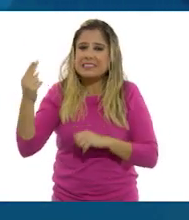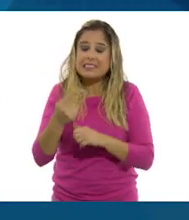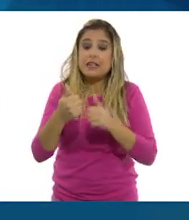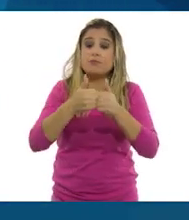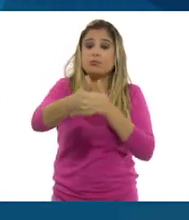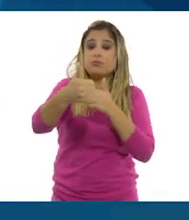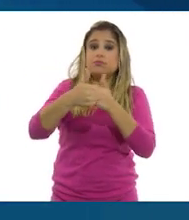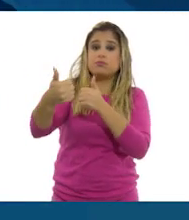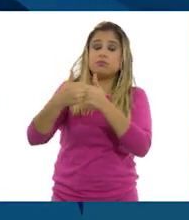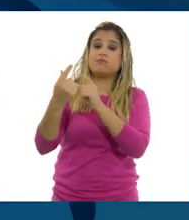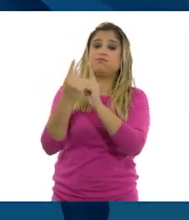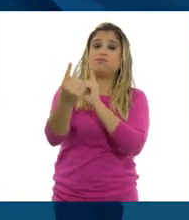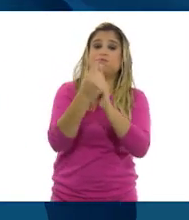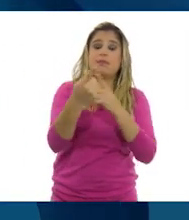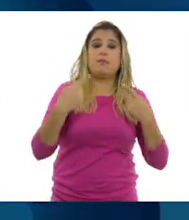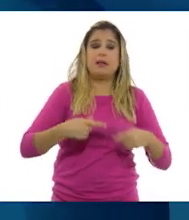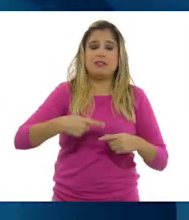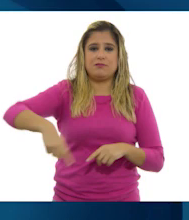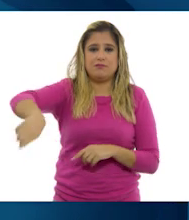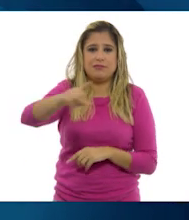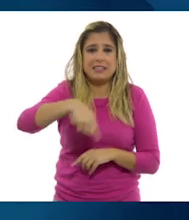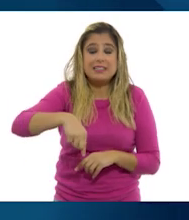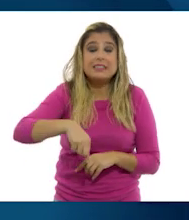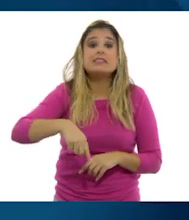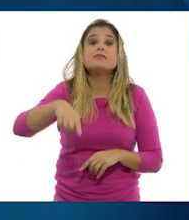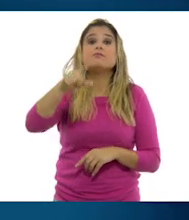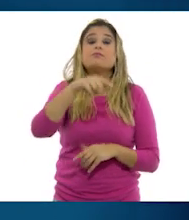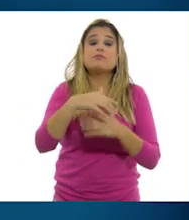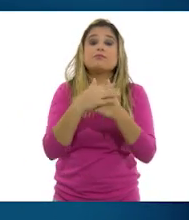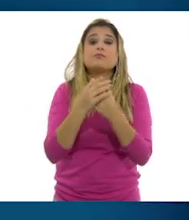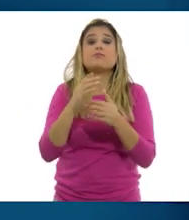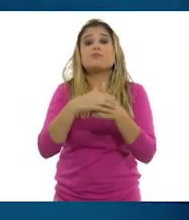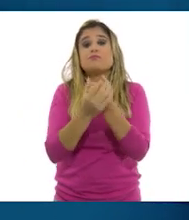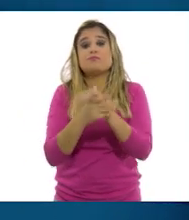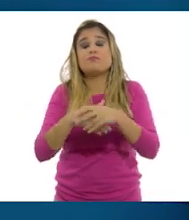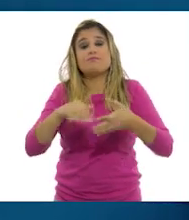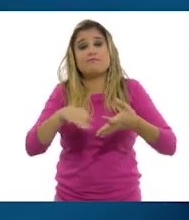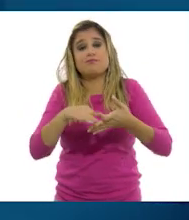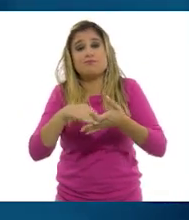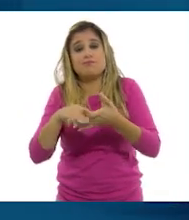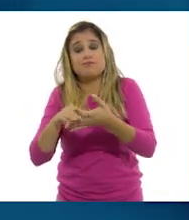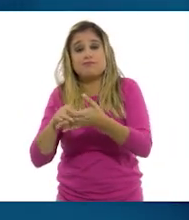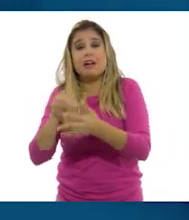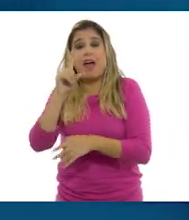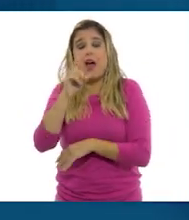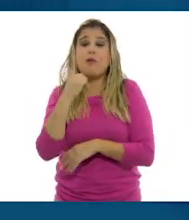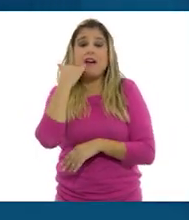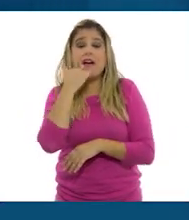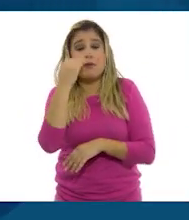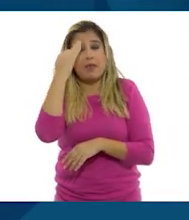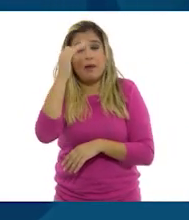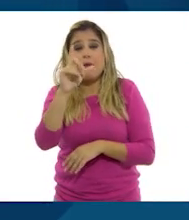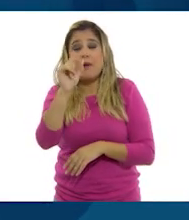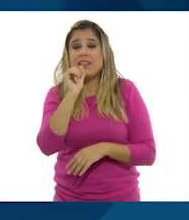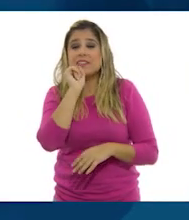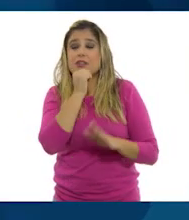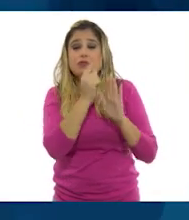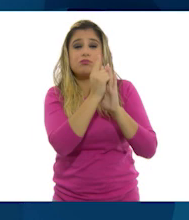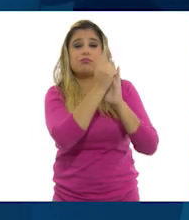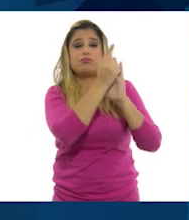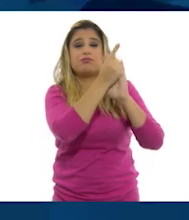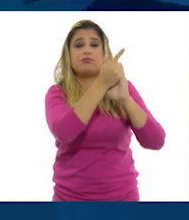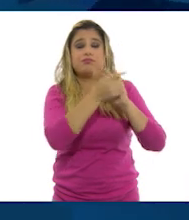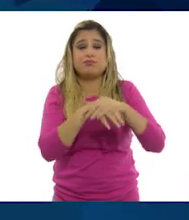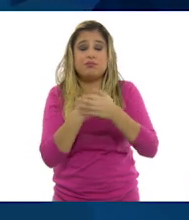metro y medio entre tú y los demás. Lávate las manos muy seguido con agua y jabón por lo menos durante 20 segundos o